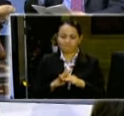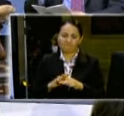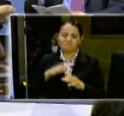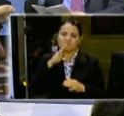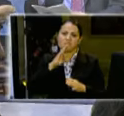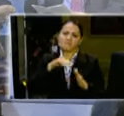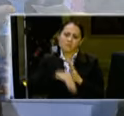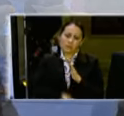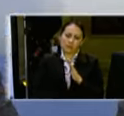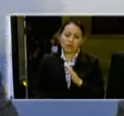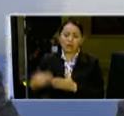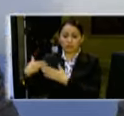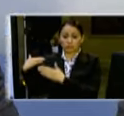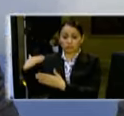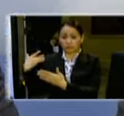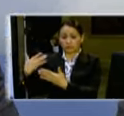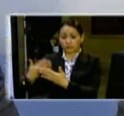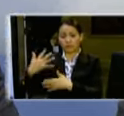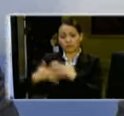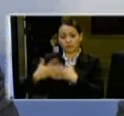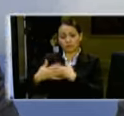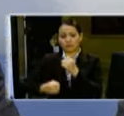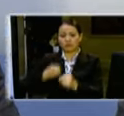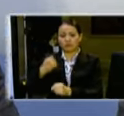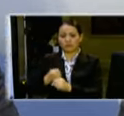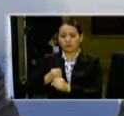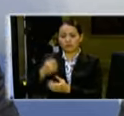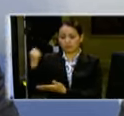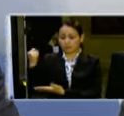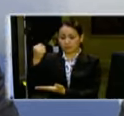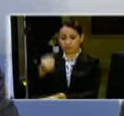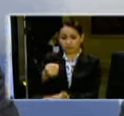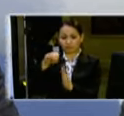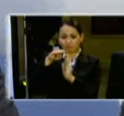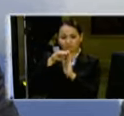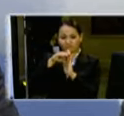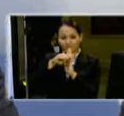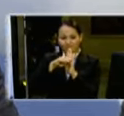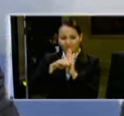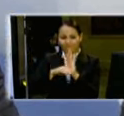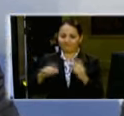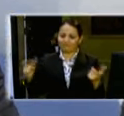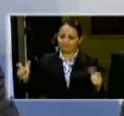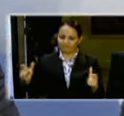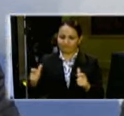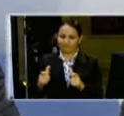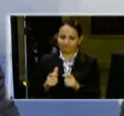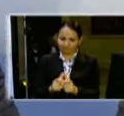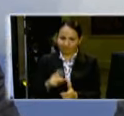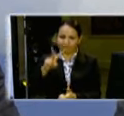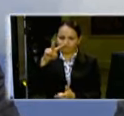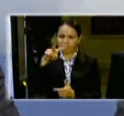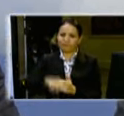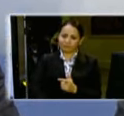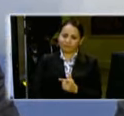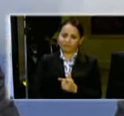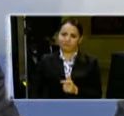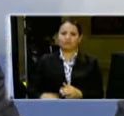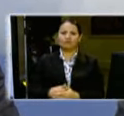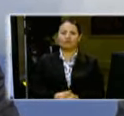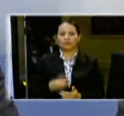el presupuesto de la Cancillería se ha visto disminuido en términos reales de manera consistente en las últimas